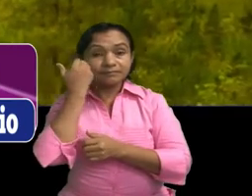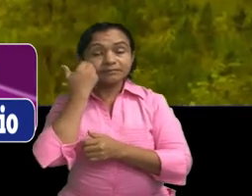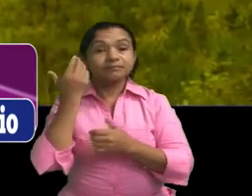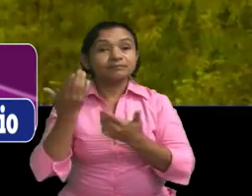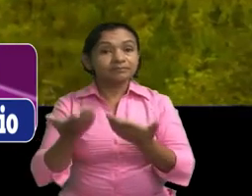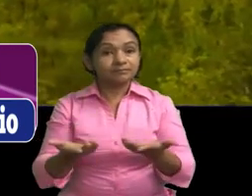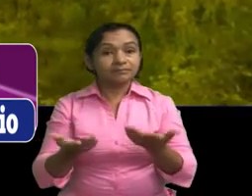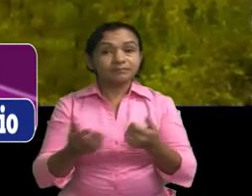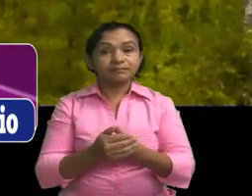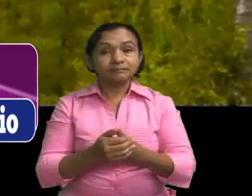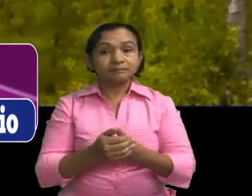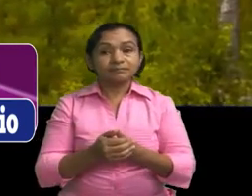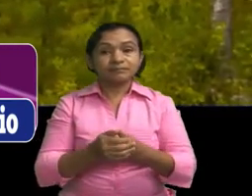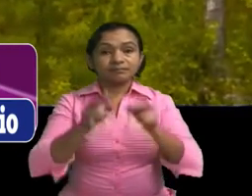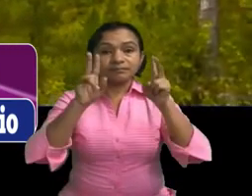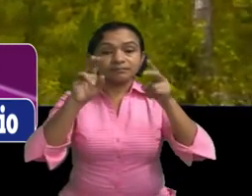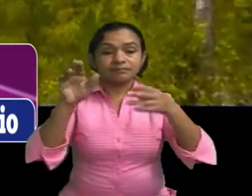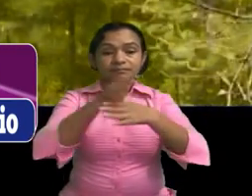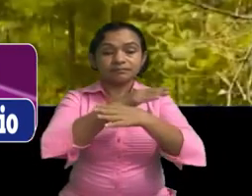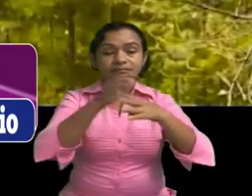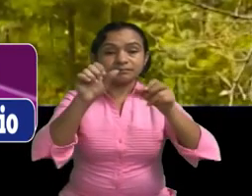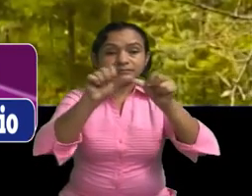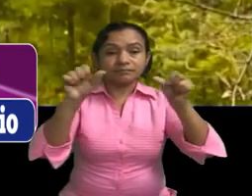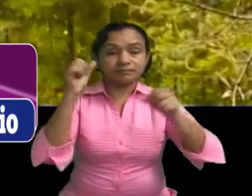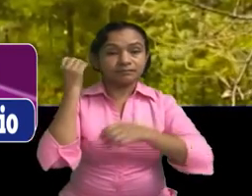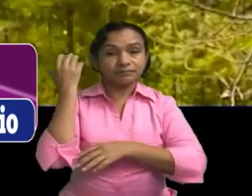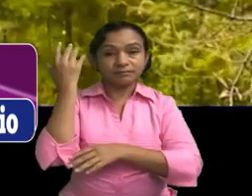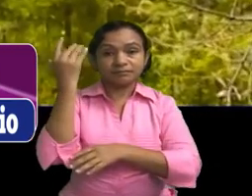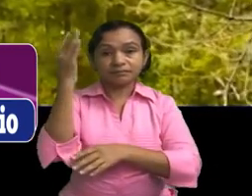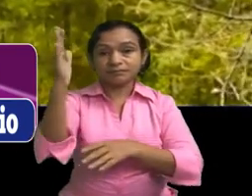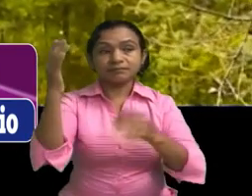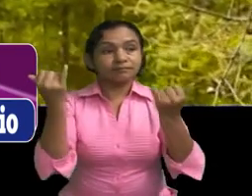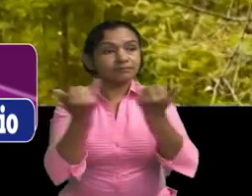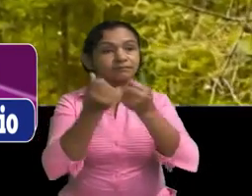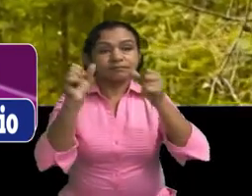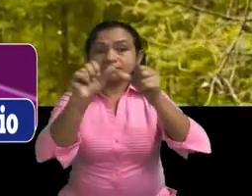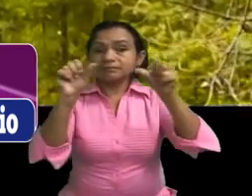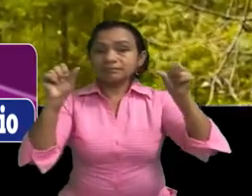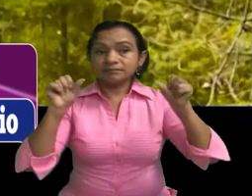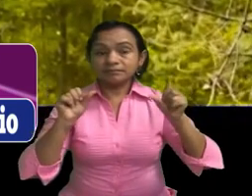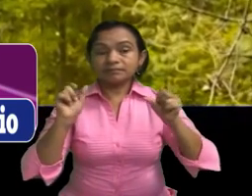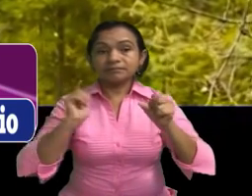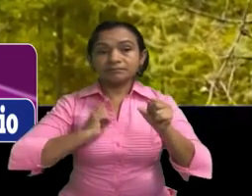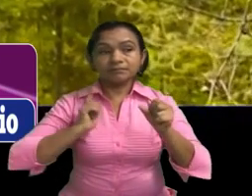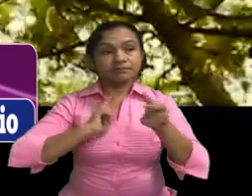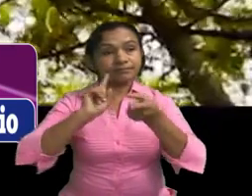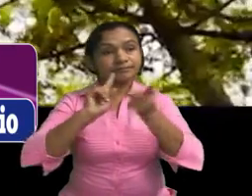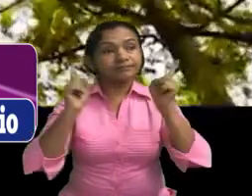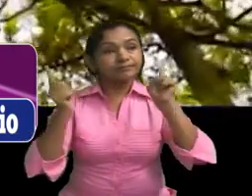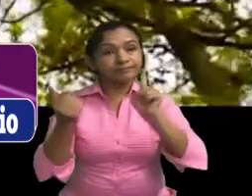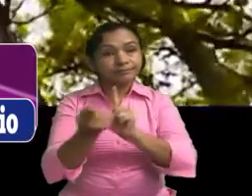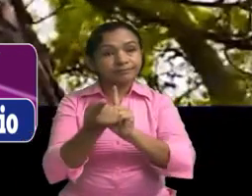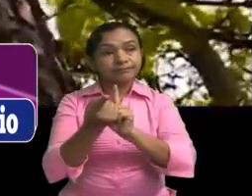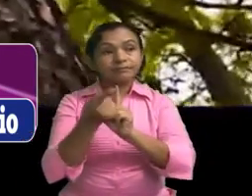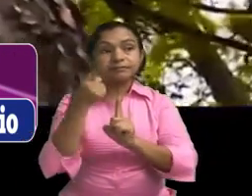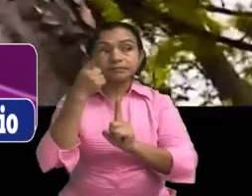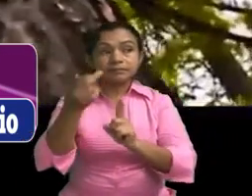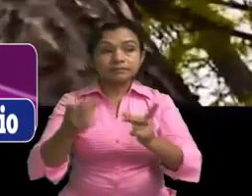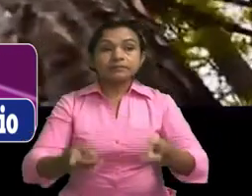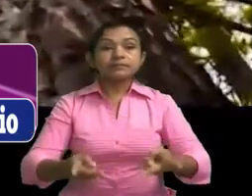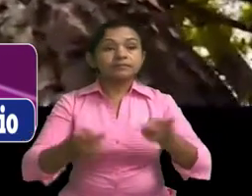¿ya? Ahora, el tema de la biodiversidad en sí, igual los animales sufren de este cambio de clima, son un ser